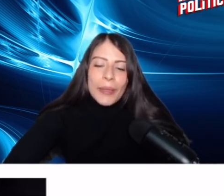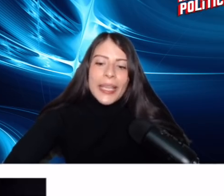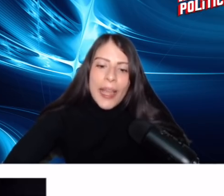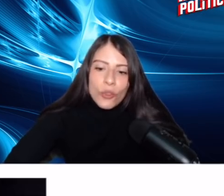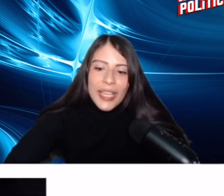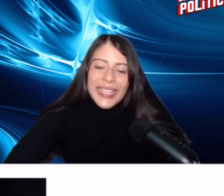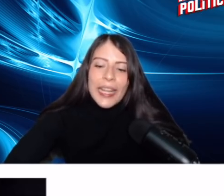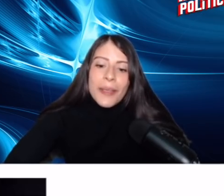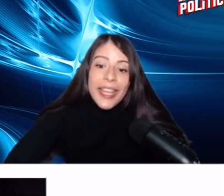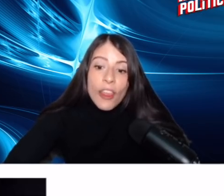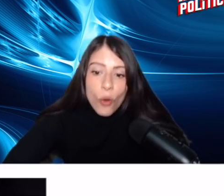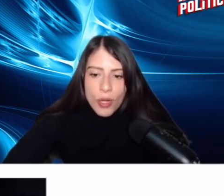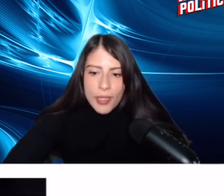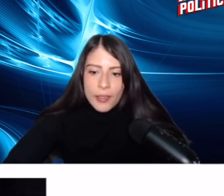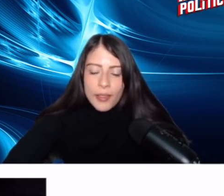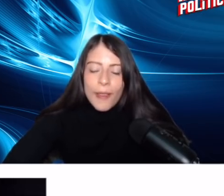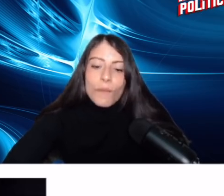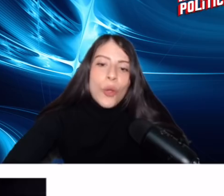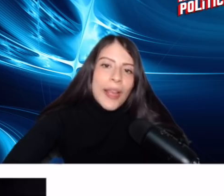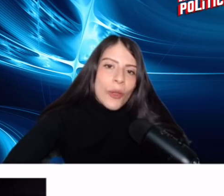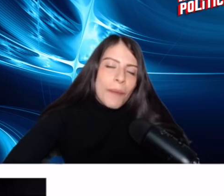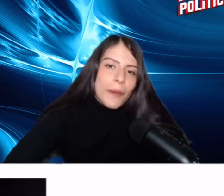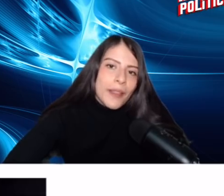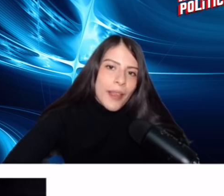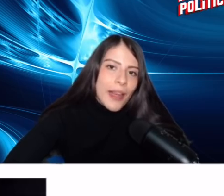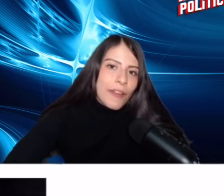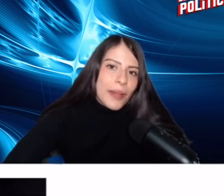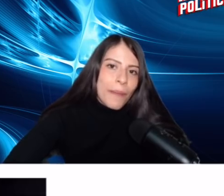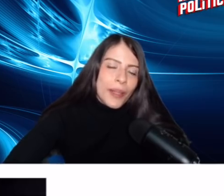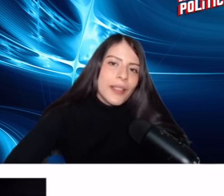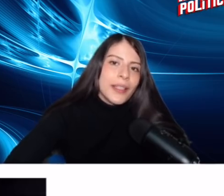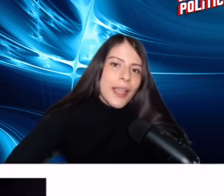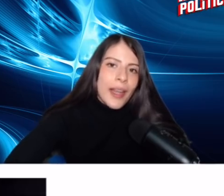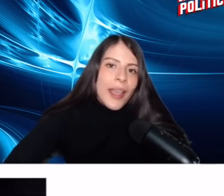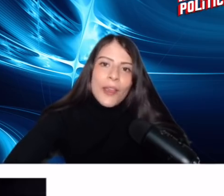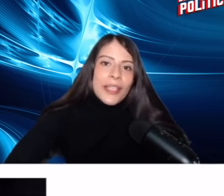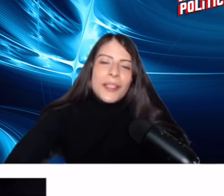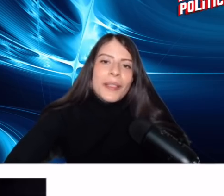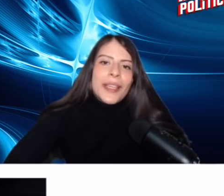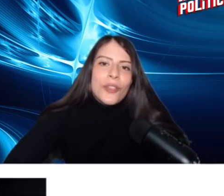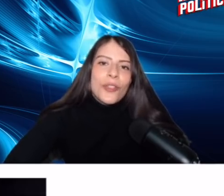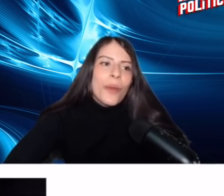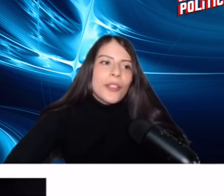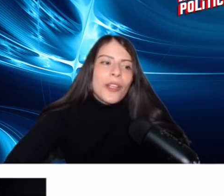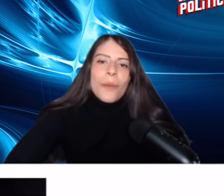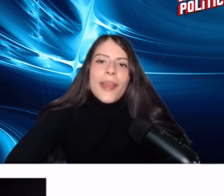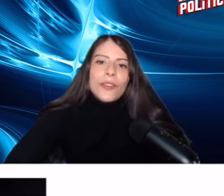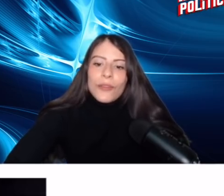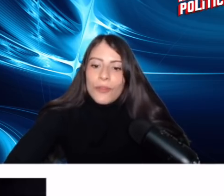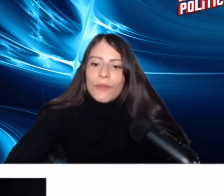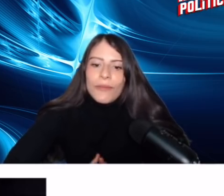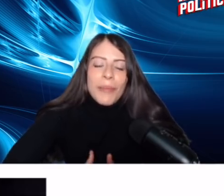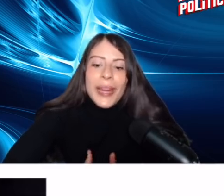realiza Mexicanos es a través de drones, violando la privacidad de la familia presidencial. Esas investigaciones no pueden ser